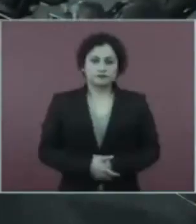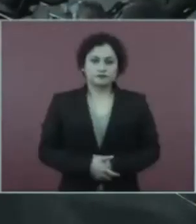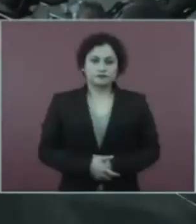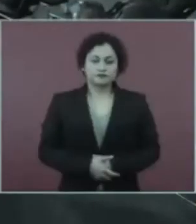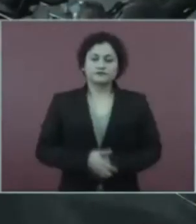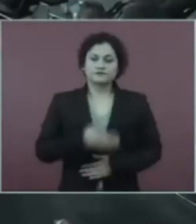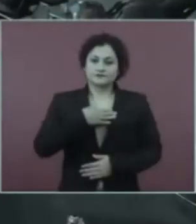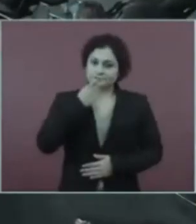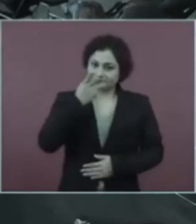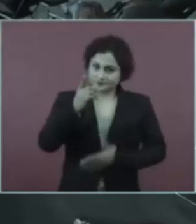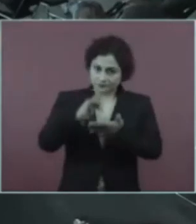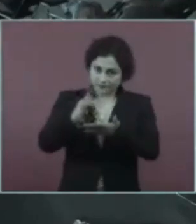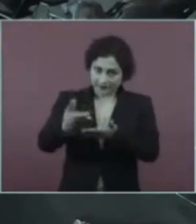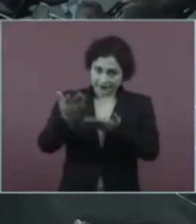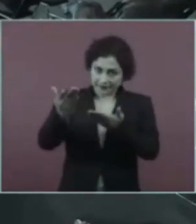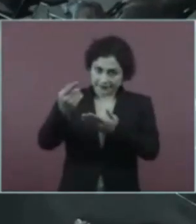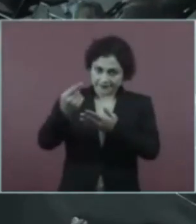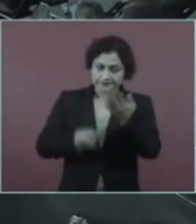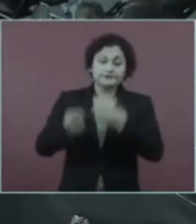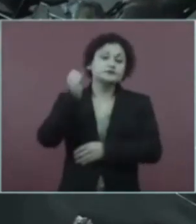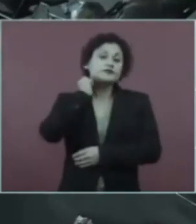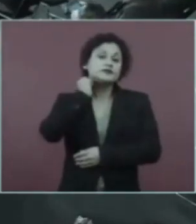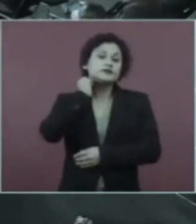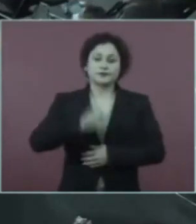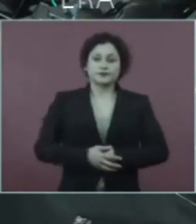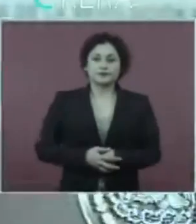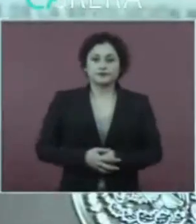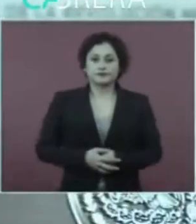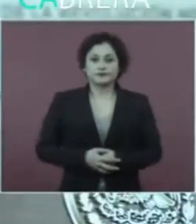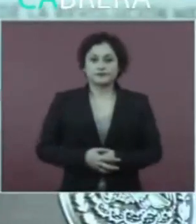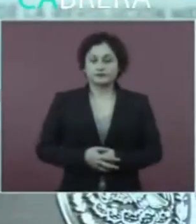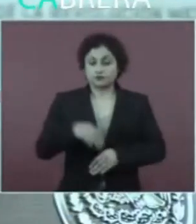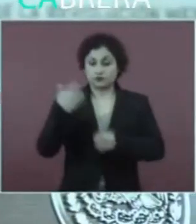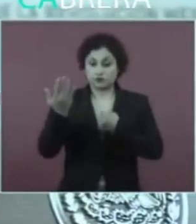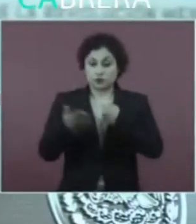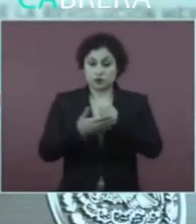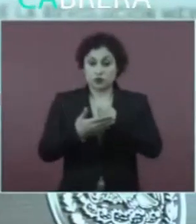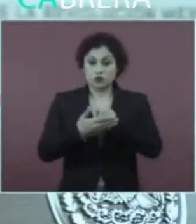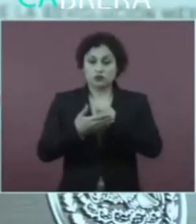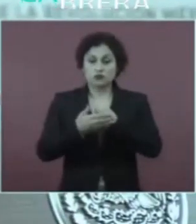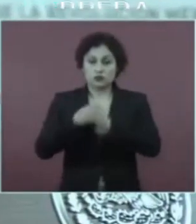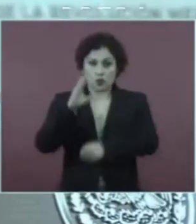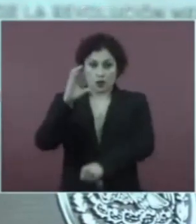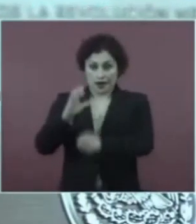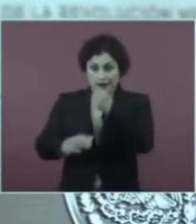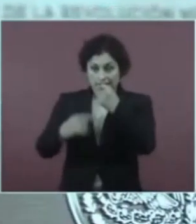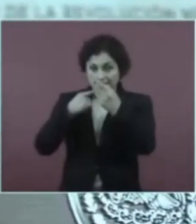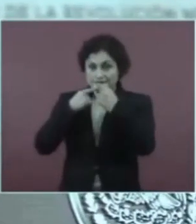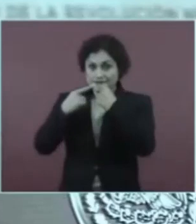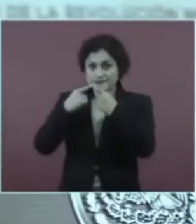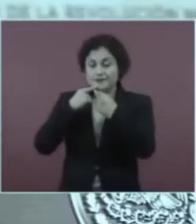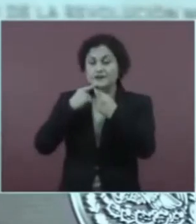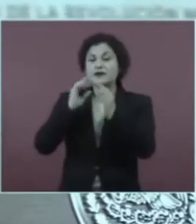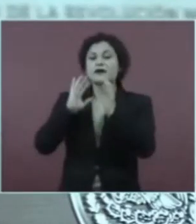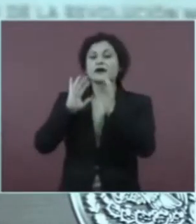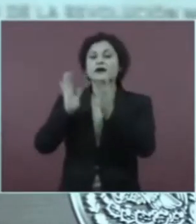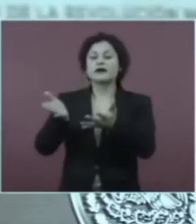senadores, y ahora cuando terminen va a pasar